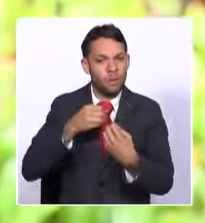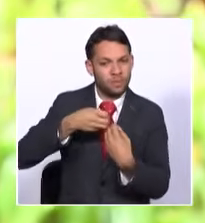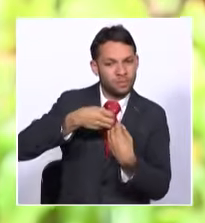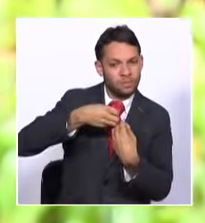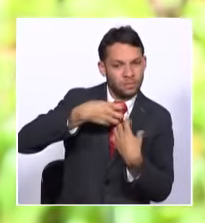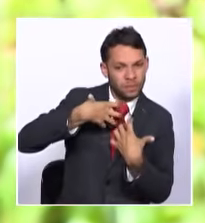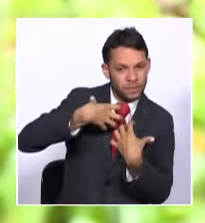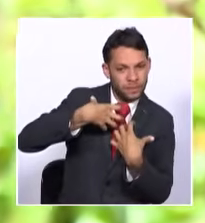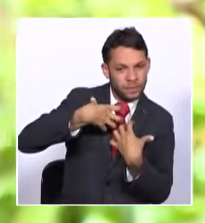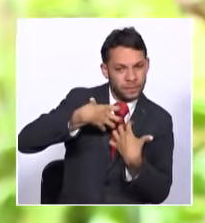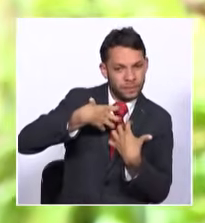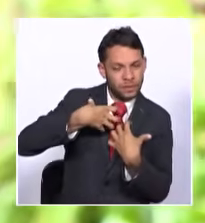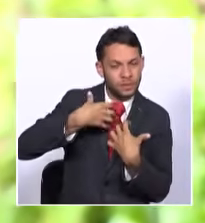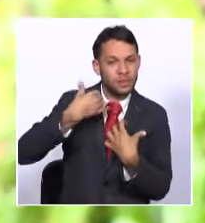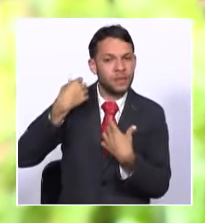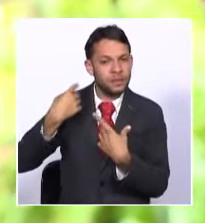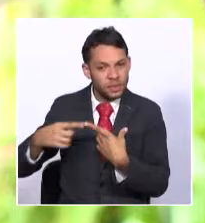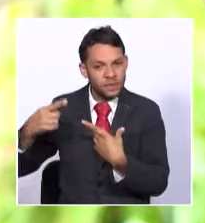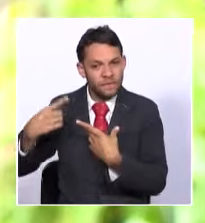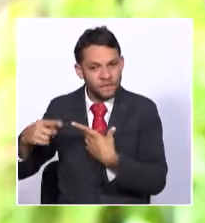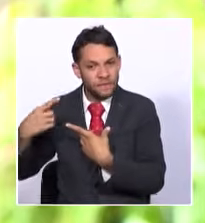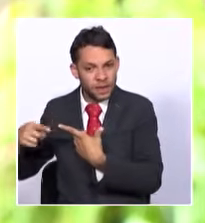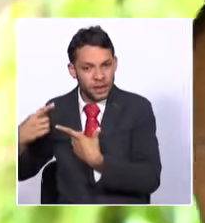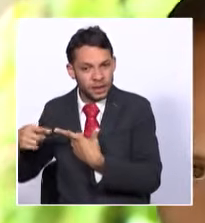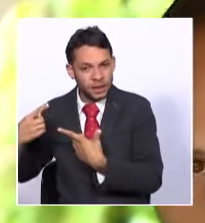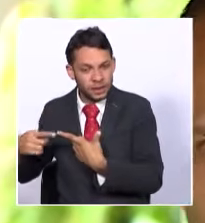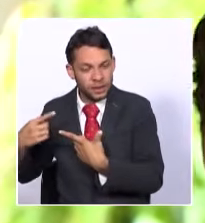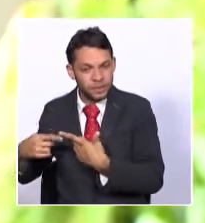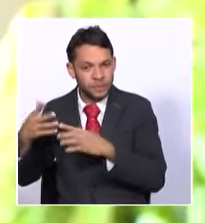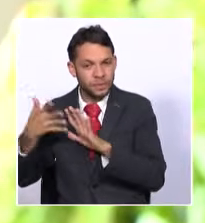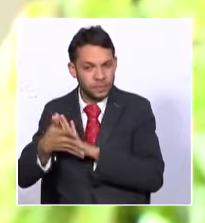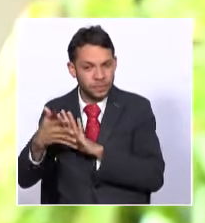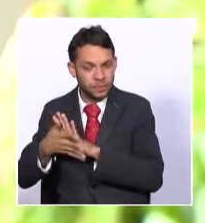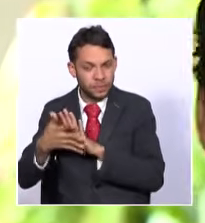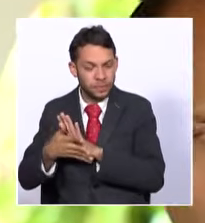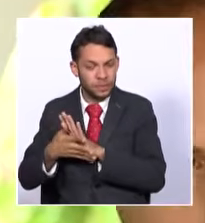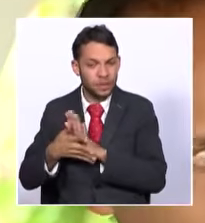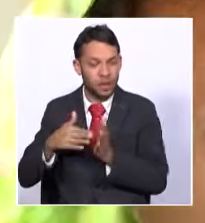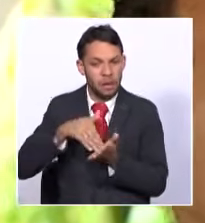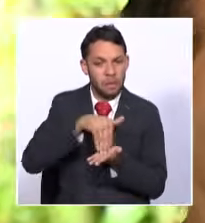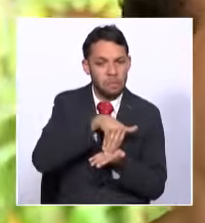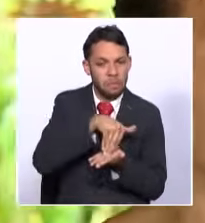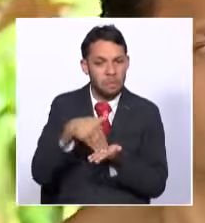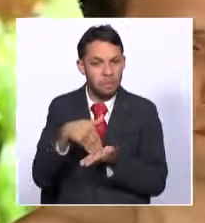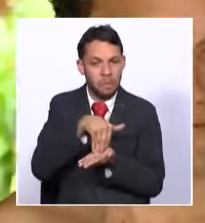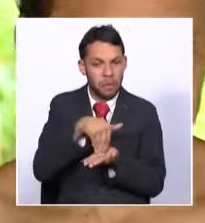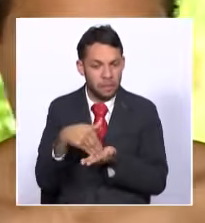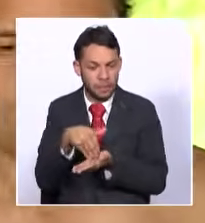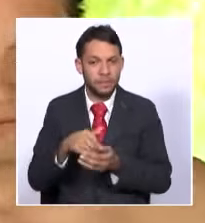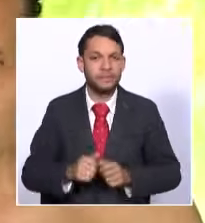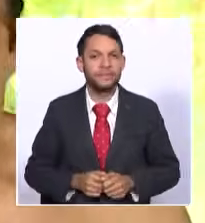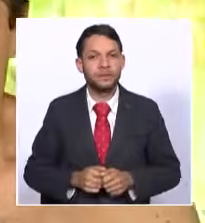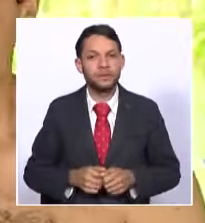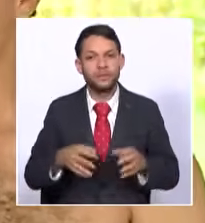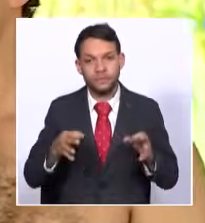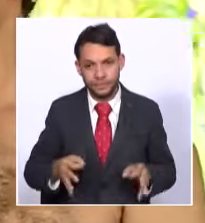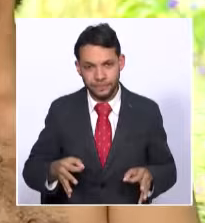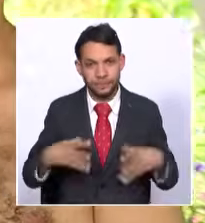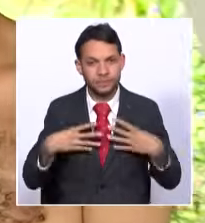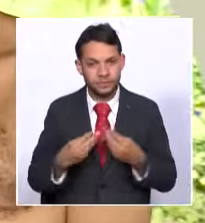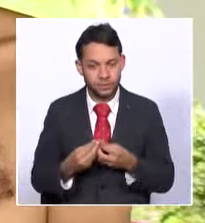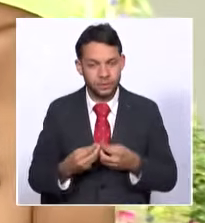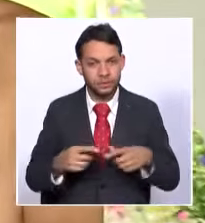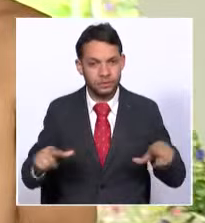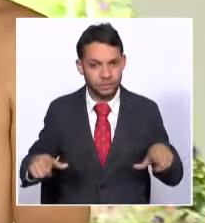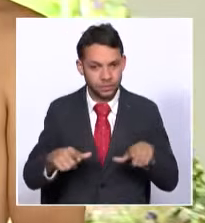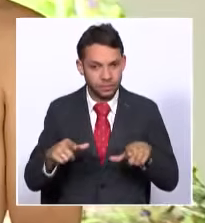que múltiples patologías originadas por una mala postura. Sí, sí podemos ver en este